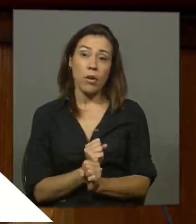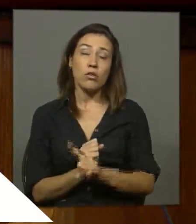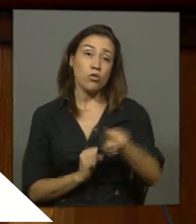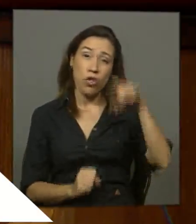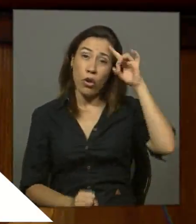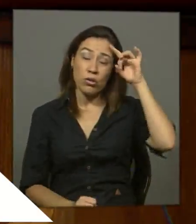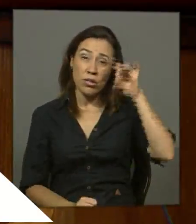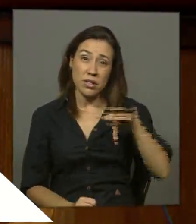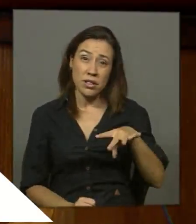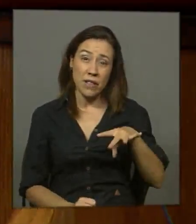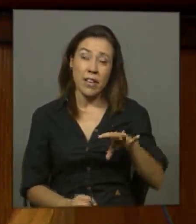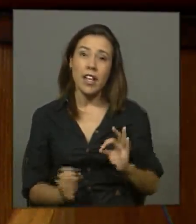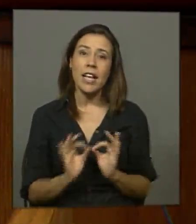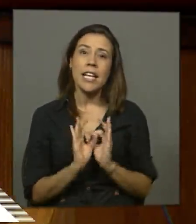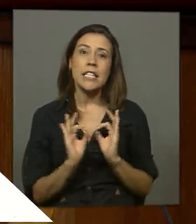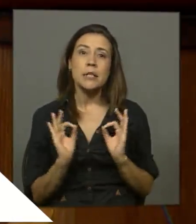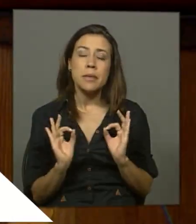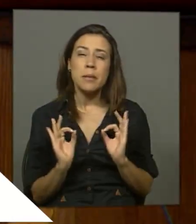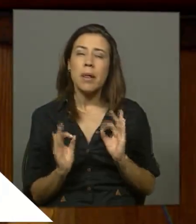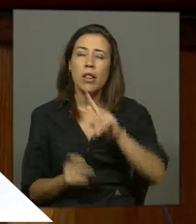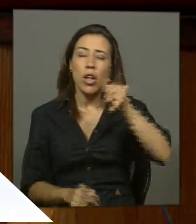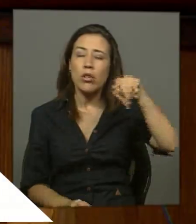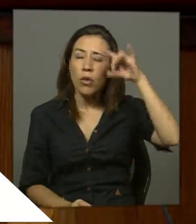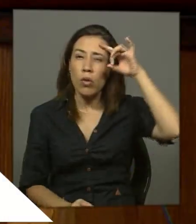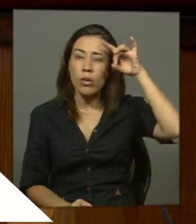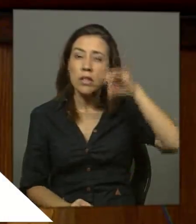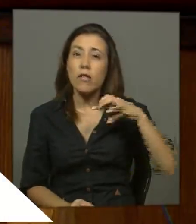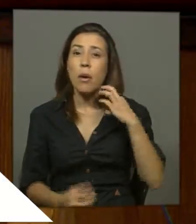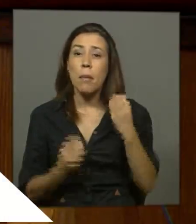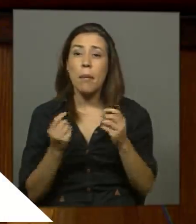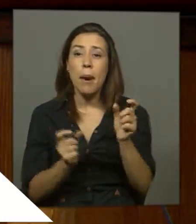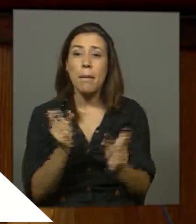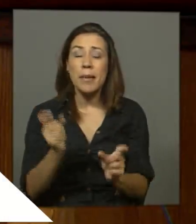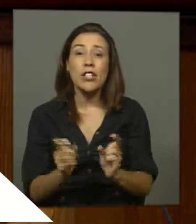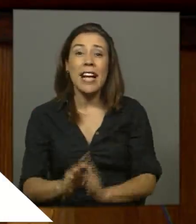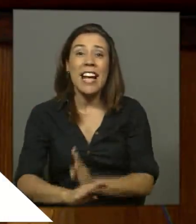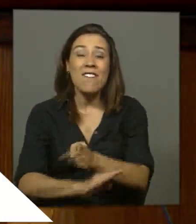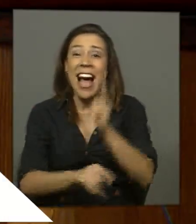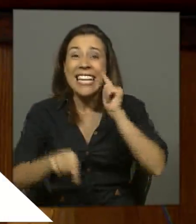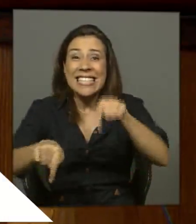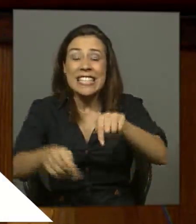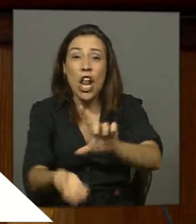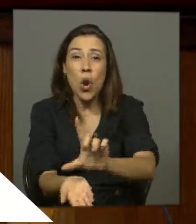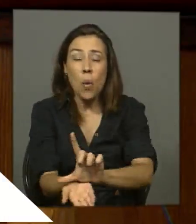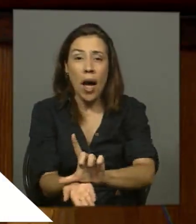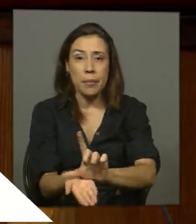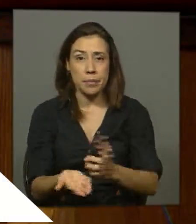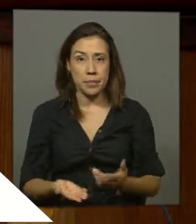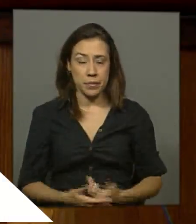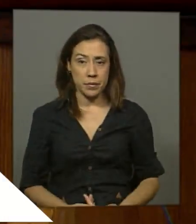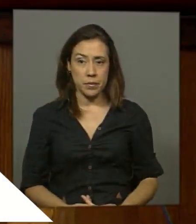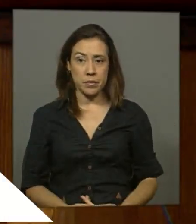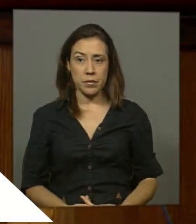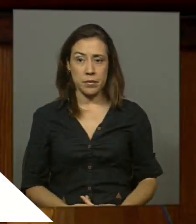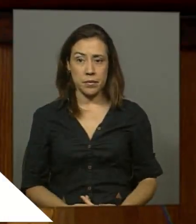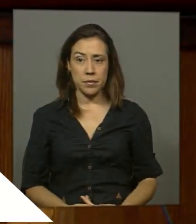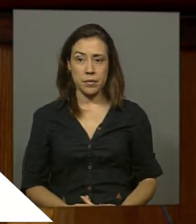sabido especialmente sabido Por quiénes están en esos lugares ahora bien